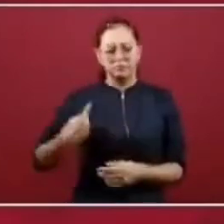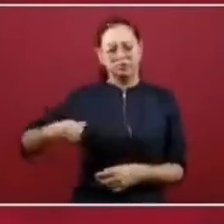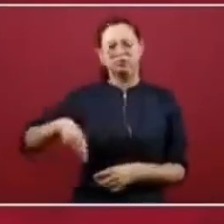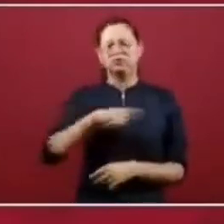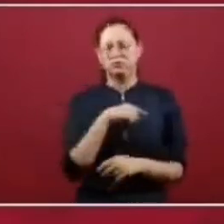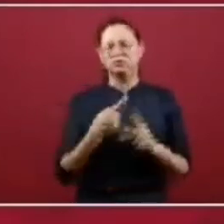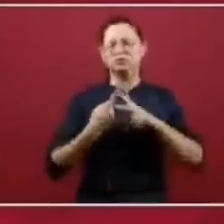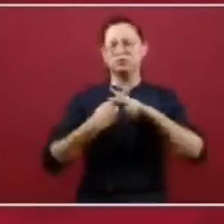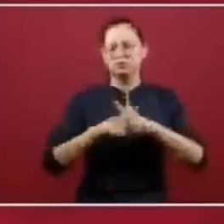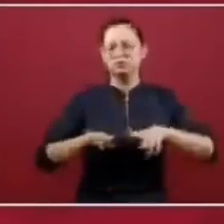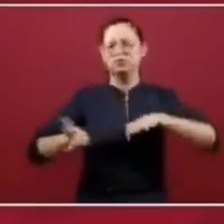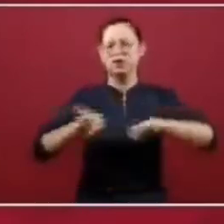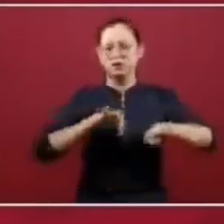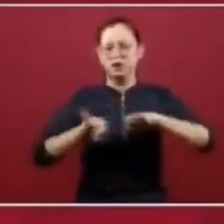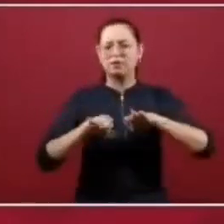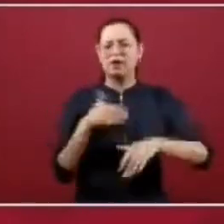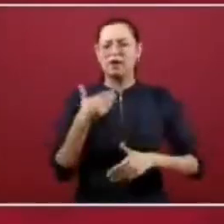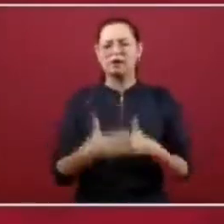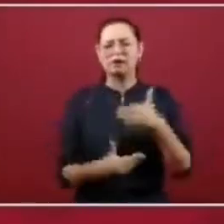Tu planteamiento